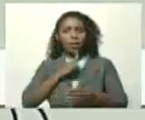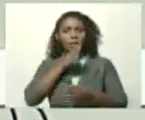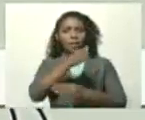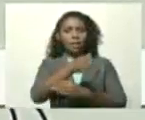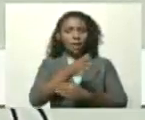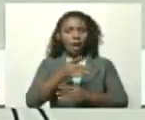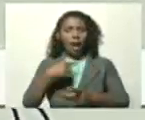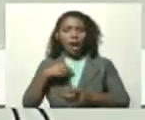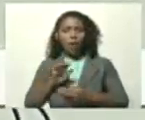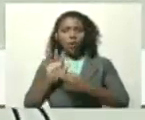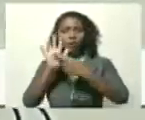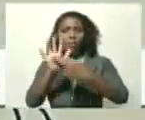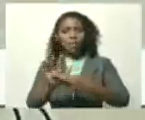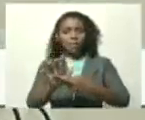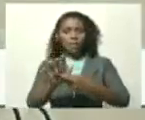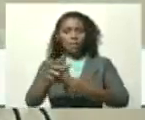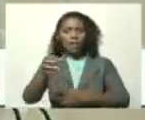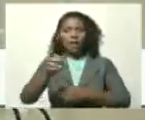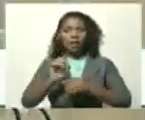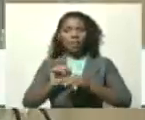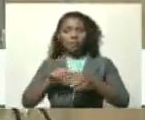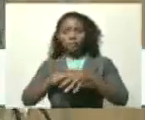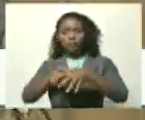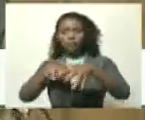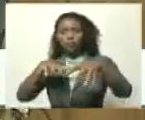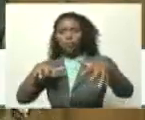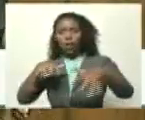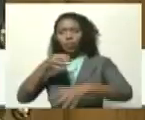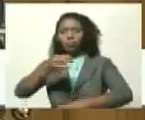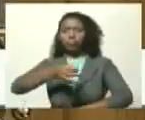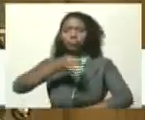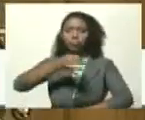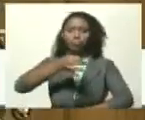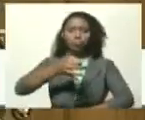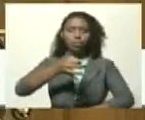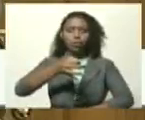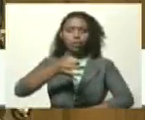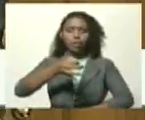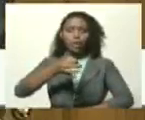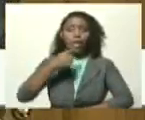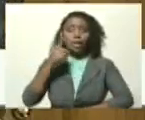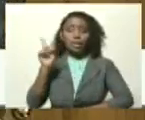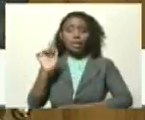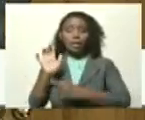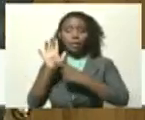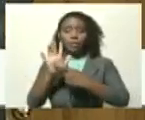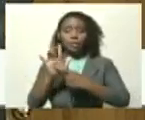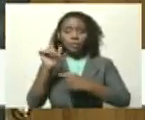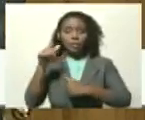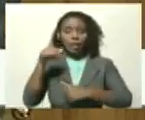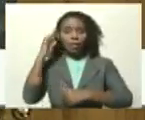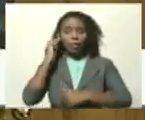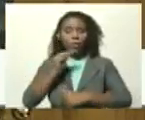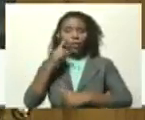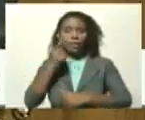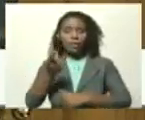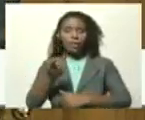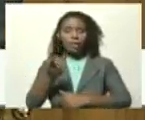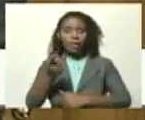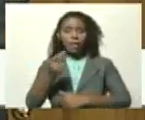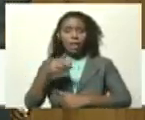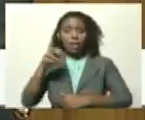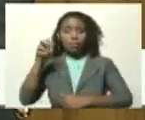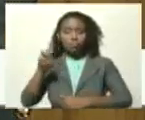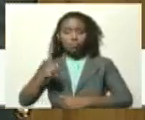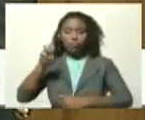los representantes al Congreso de Angostura. Y Andrés Eloy, refiriéndose a Bolívar, dice, y cuando subió la